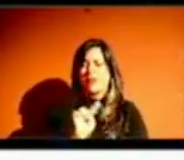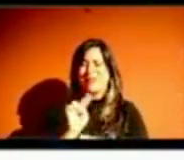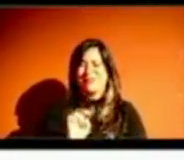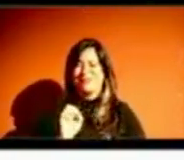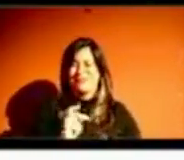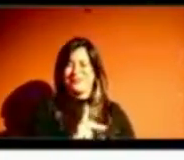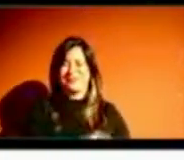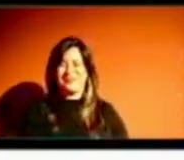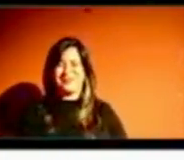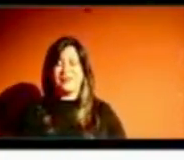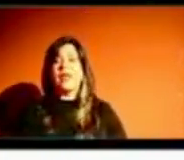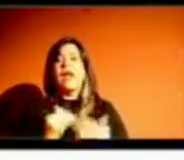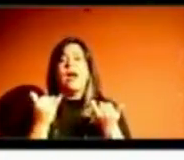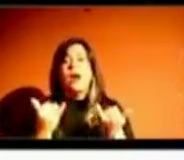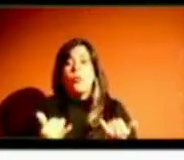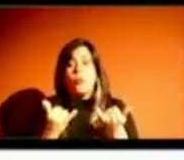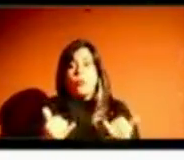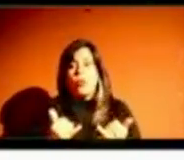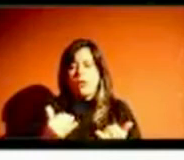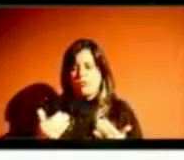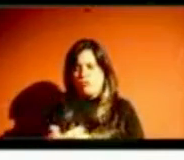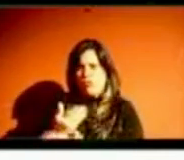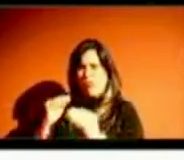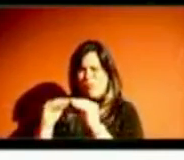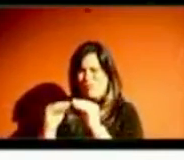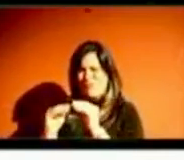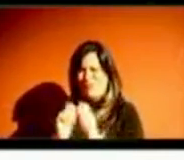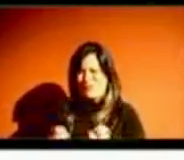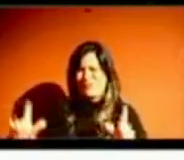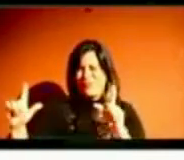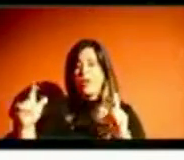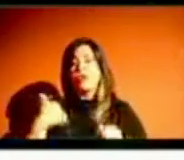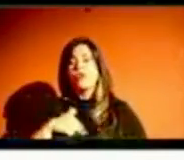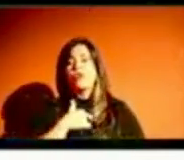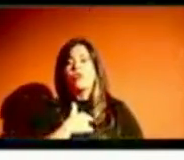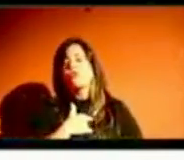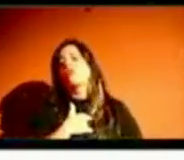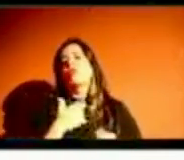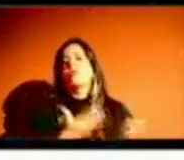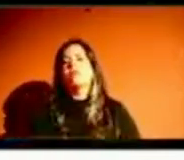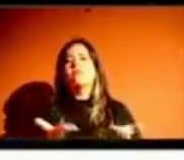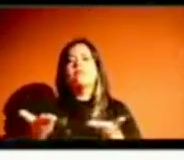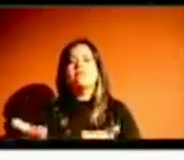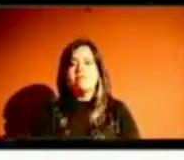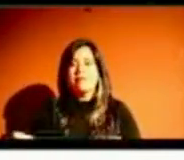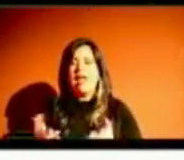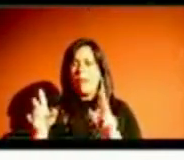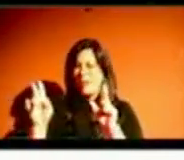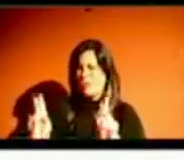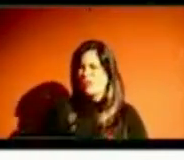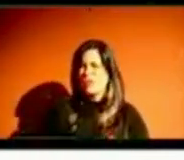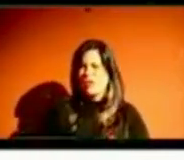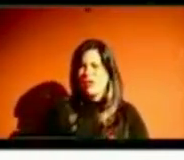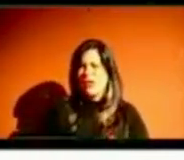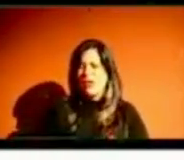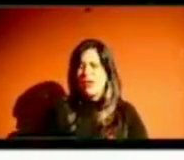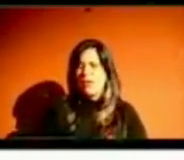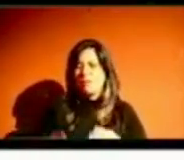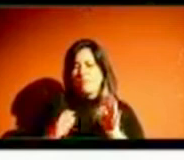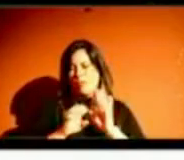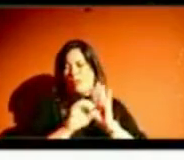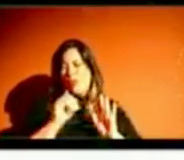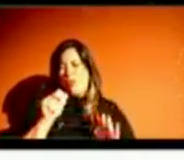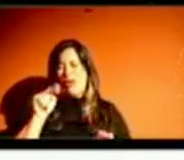¿Okay? Ahora con la actualización, nosotros estamos trayendo de que esta persona, este Juan